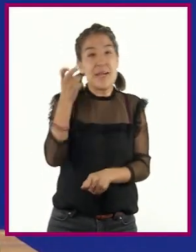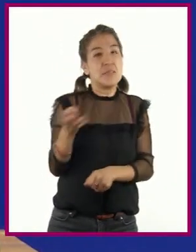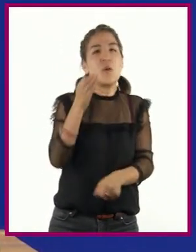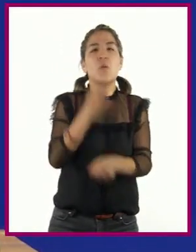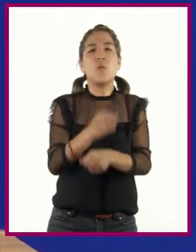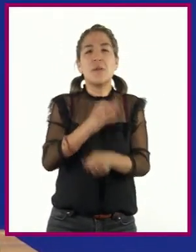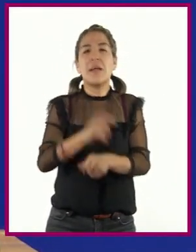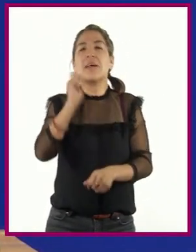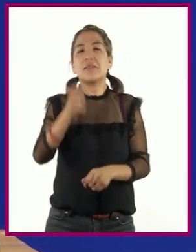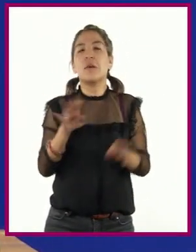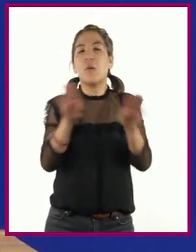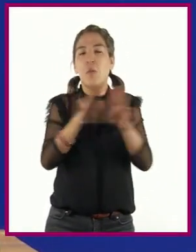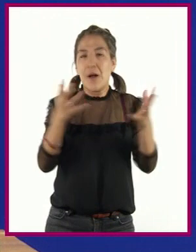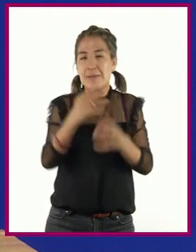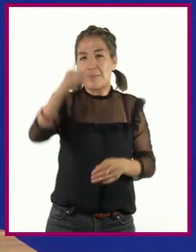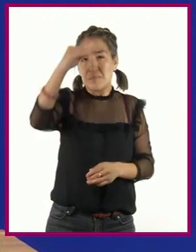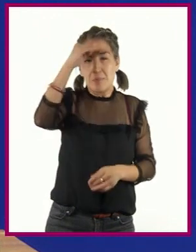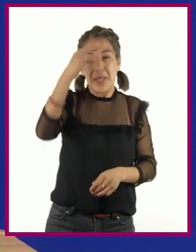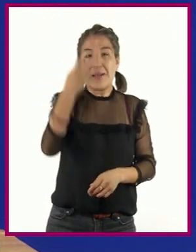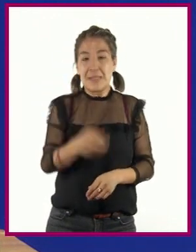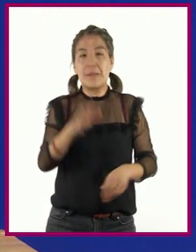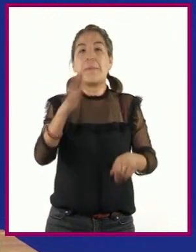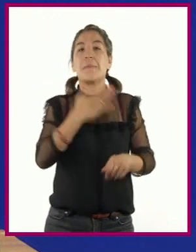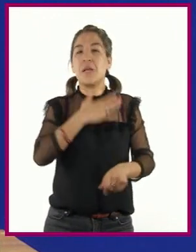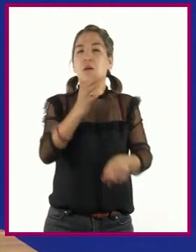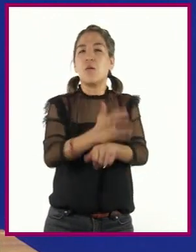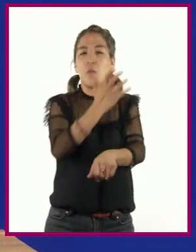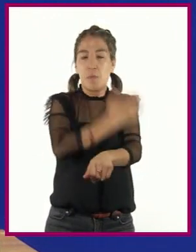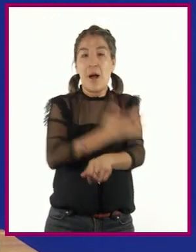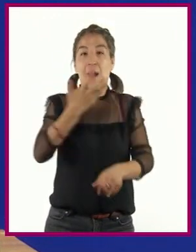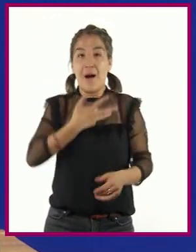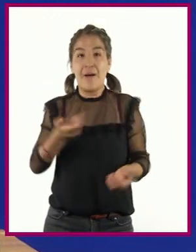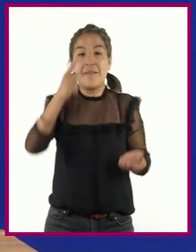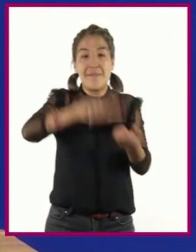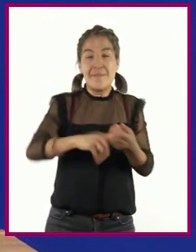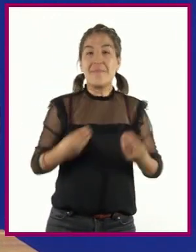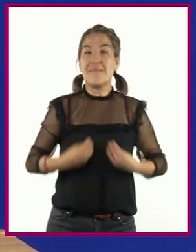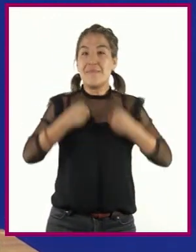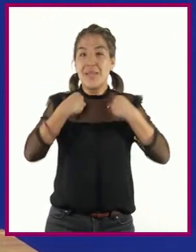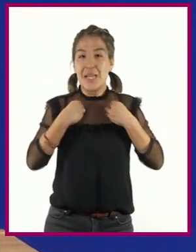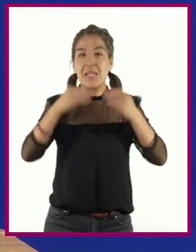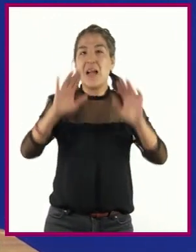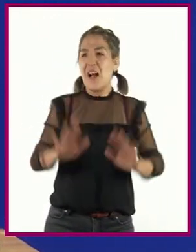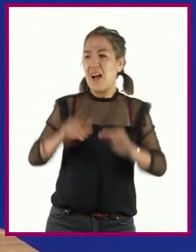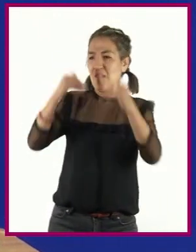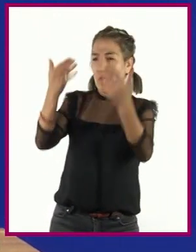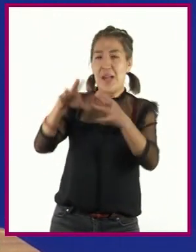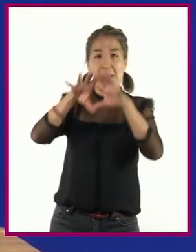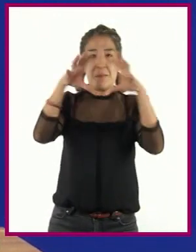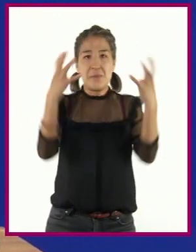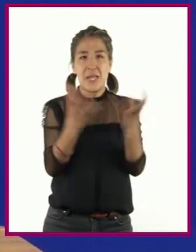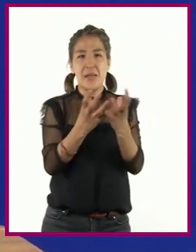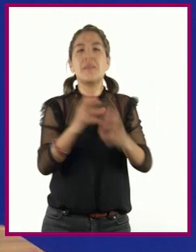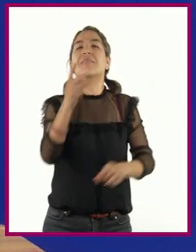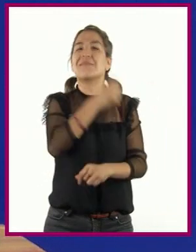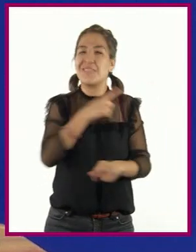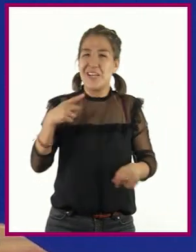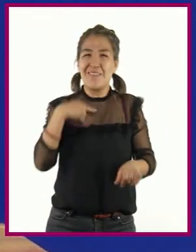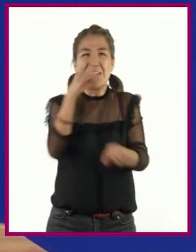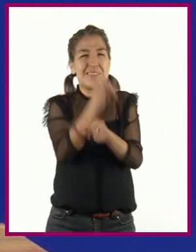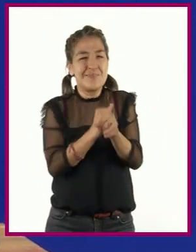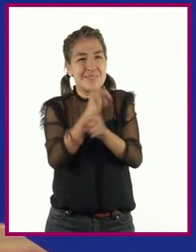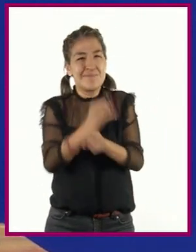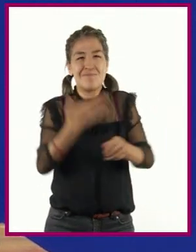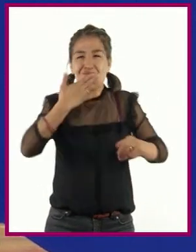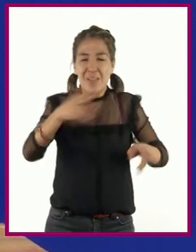el hecho de replicar o razonar con mis compañeros si existe vida fuera de nuestro planeta, por tal razón debo investigar de manera muy meticulosa